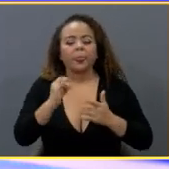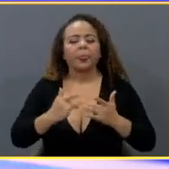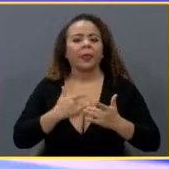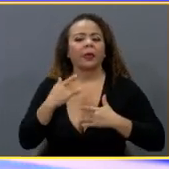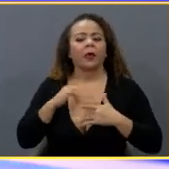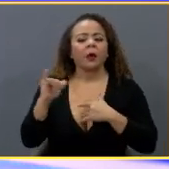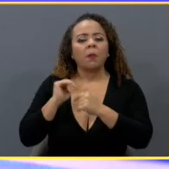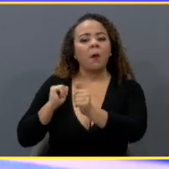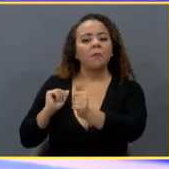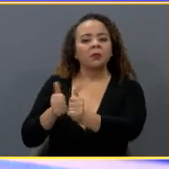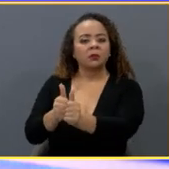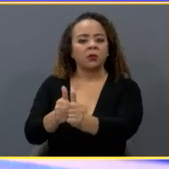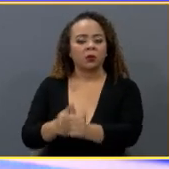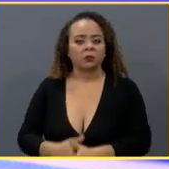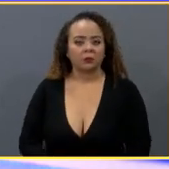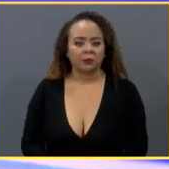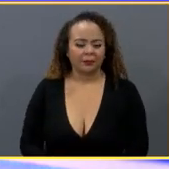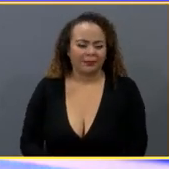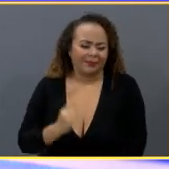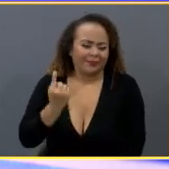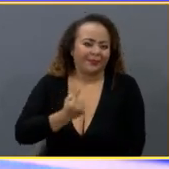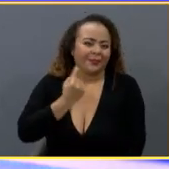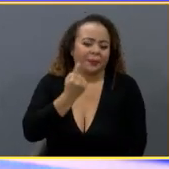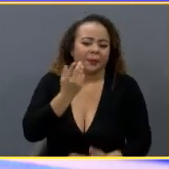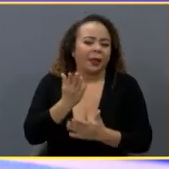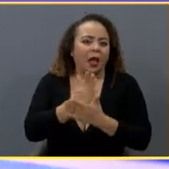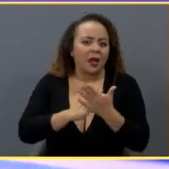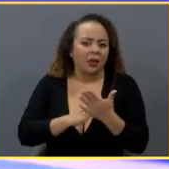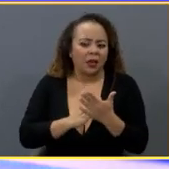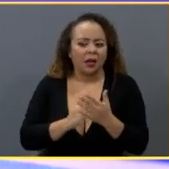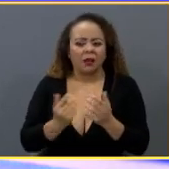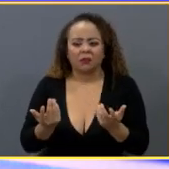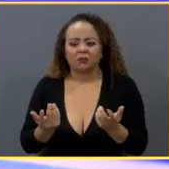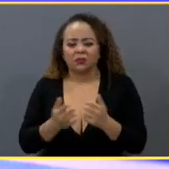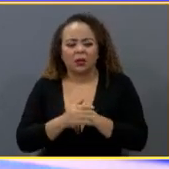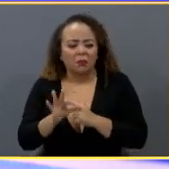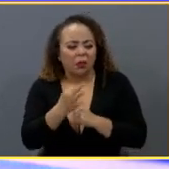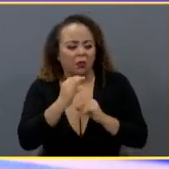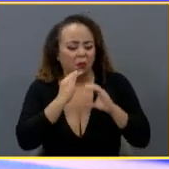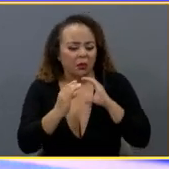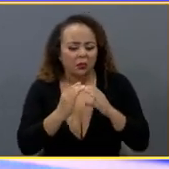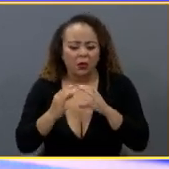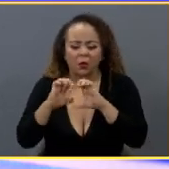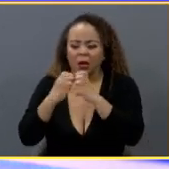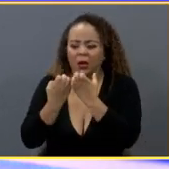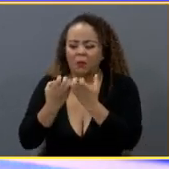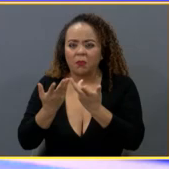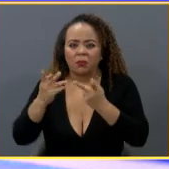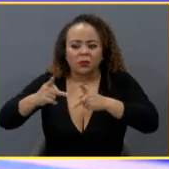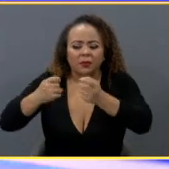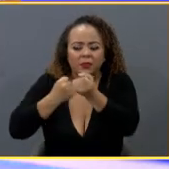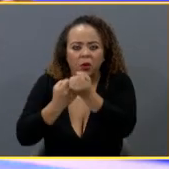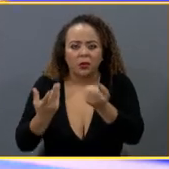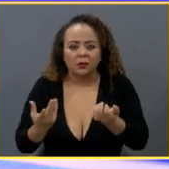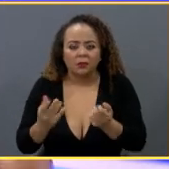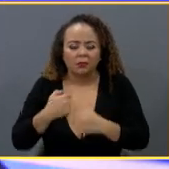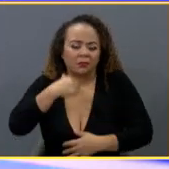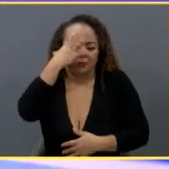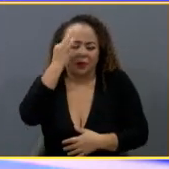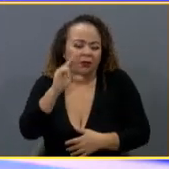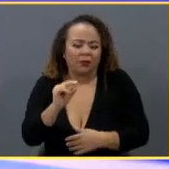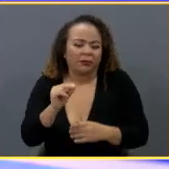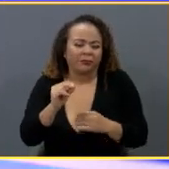una persecución siempre de alguien, de algo, de los medios, de los equipos, de las aficiones, yo creo que no vale la